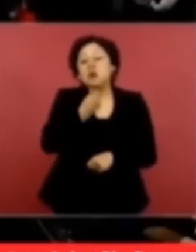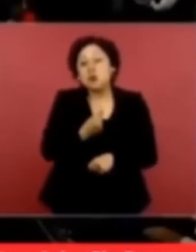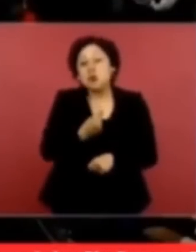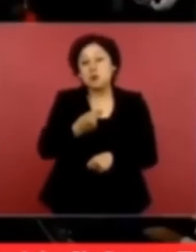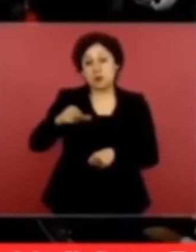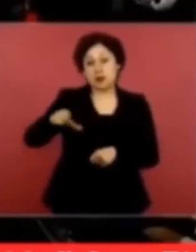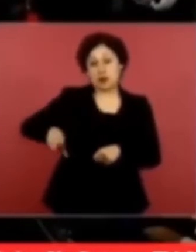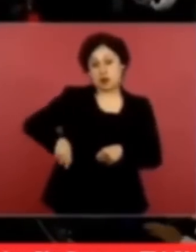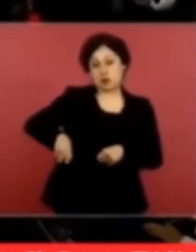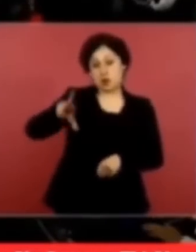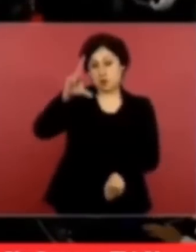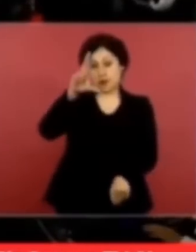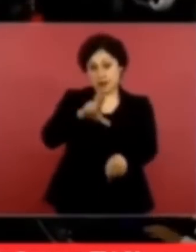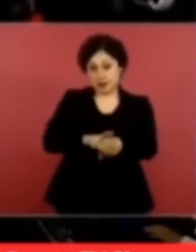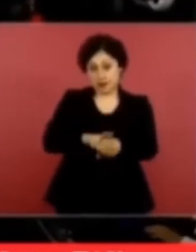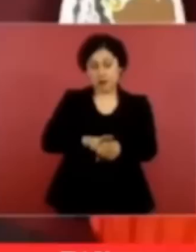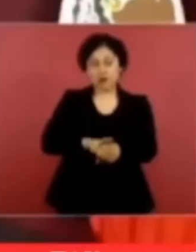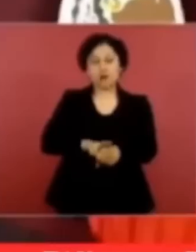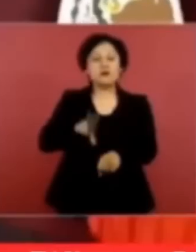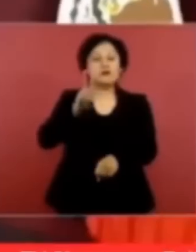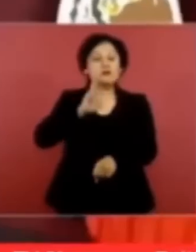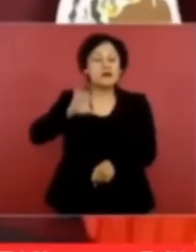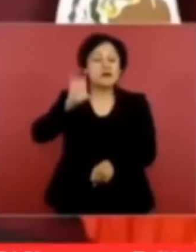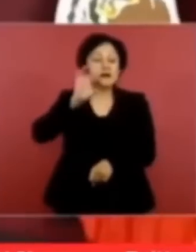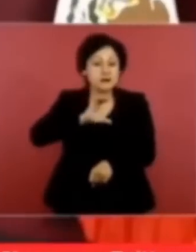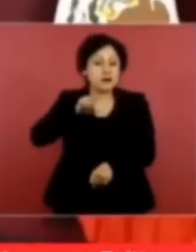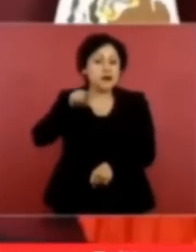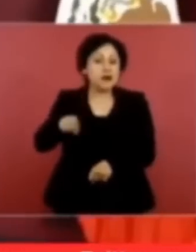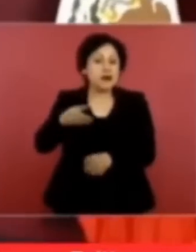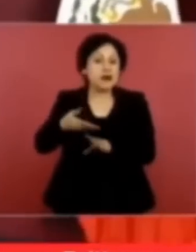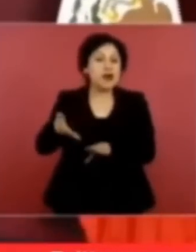Venustiano Carranza, gobernador de Coahuila,